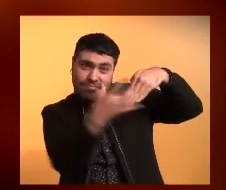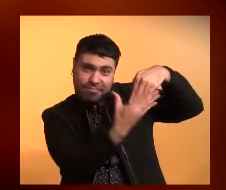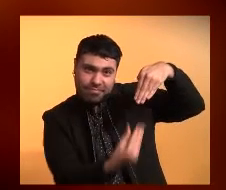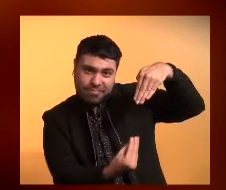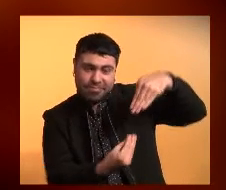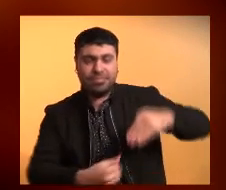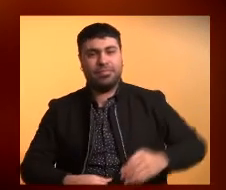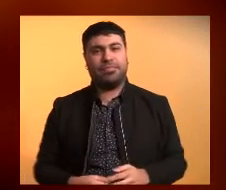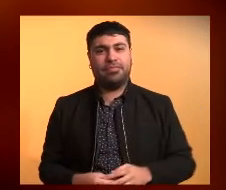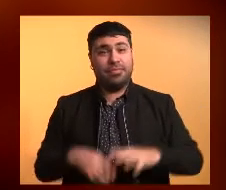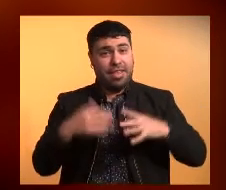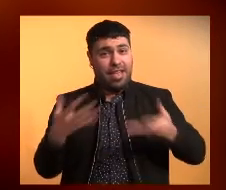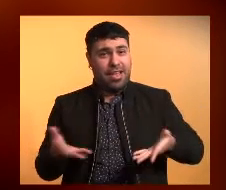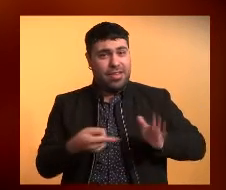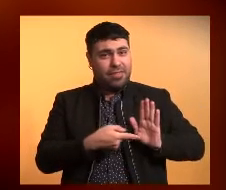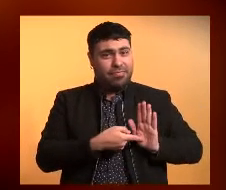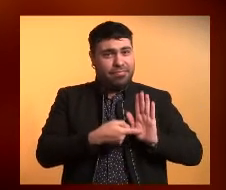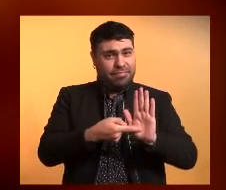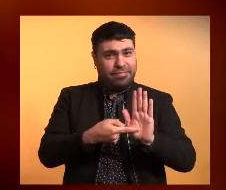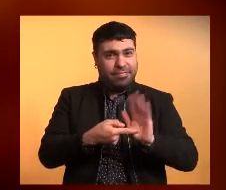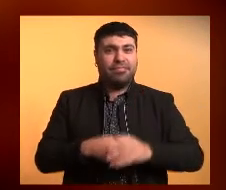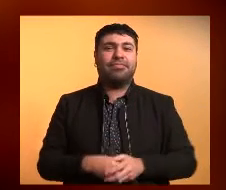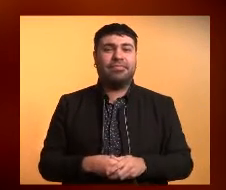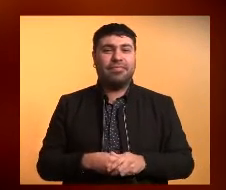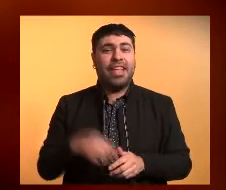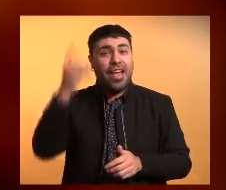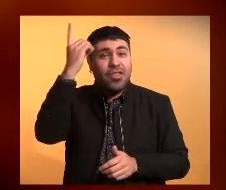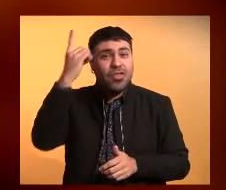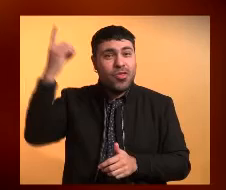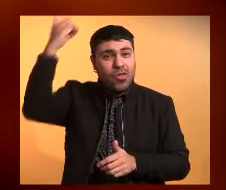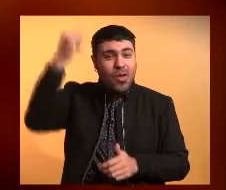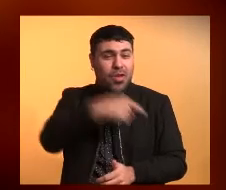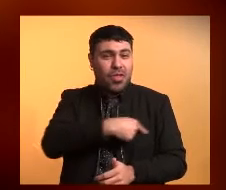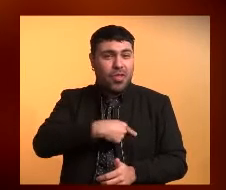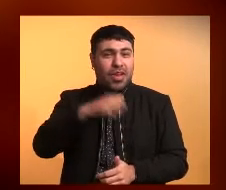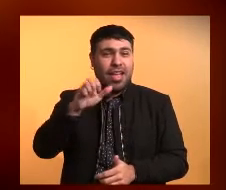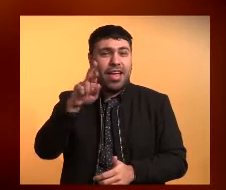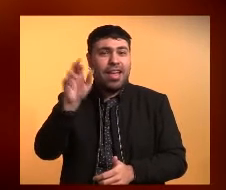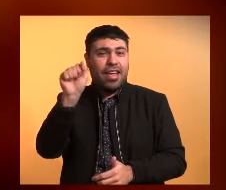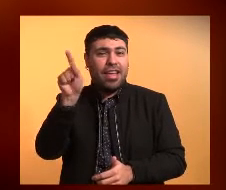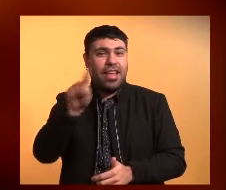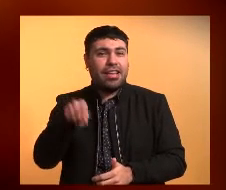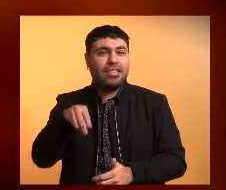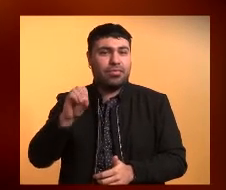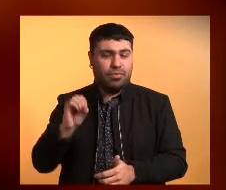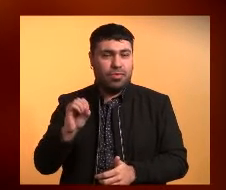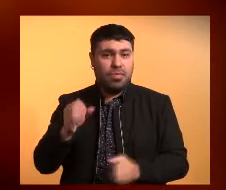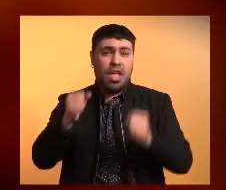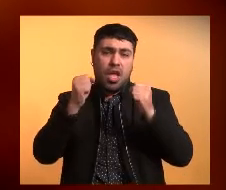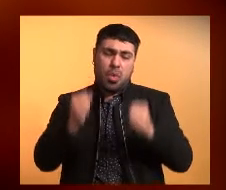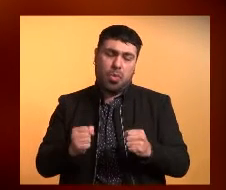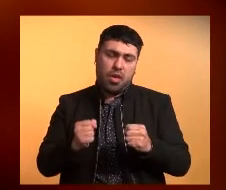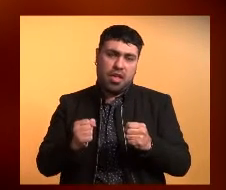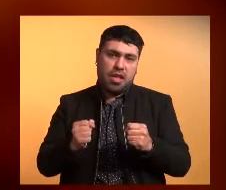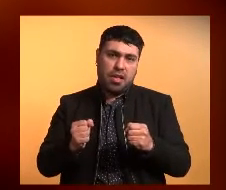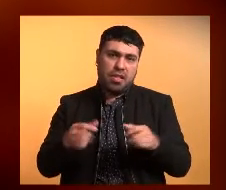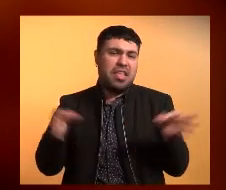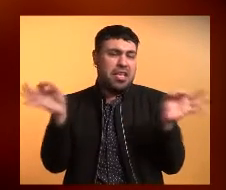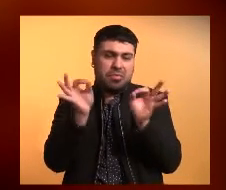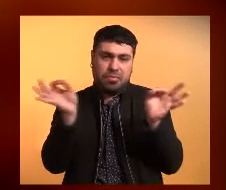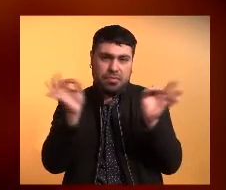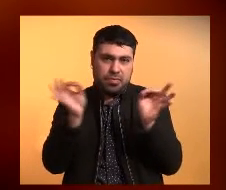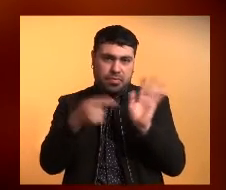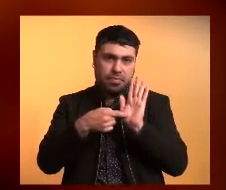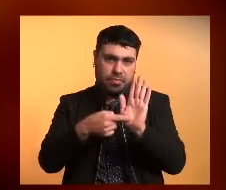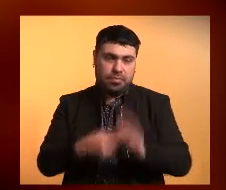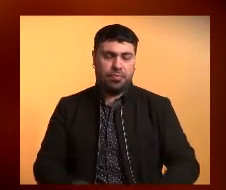Entonces dejamos con ustedes al doctor Erasmo para que nos pueda realizar su presentación.